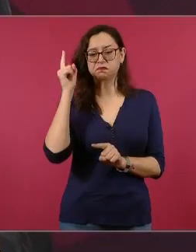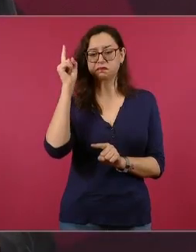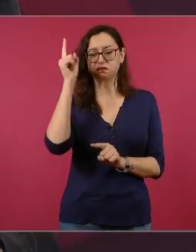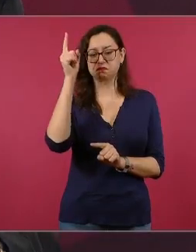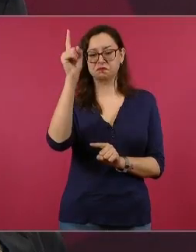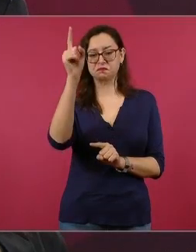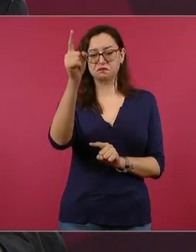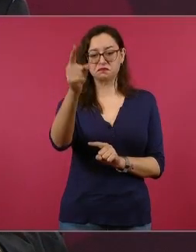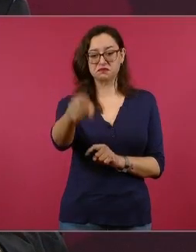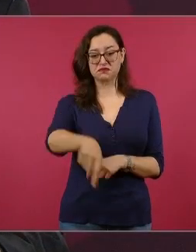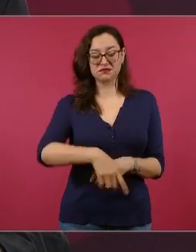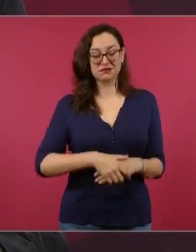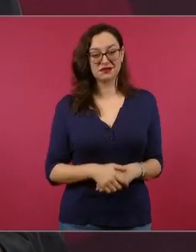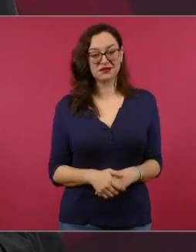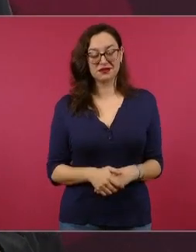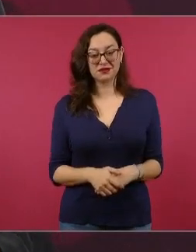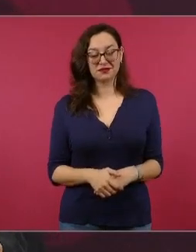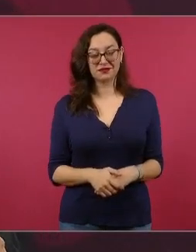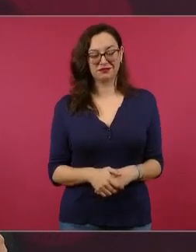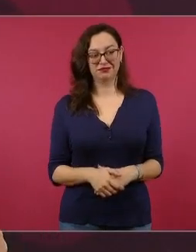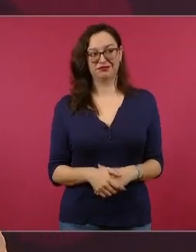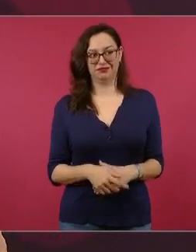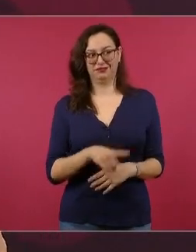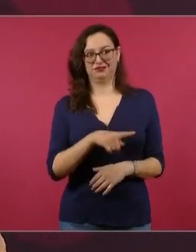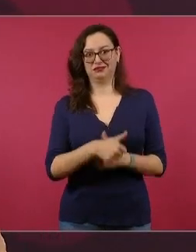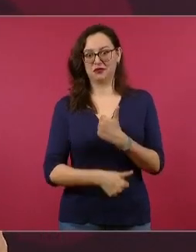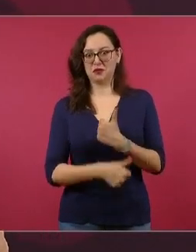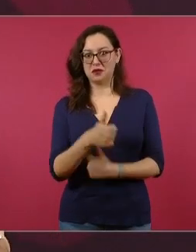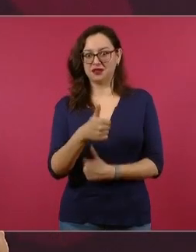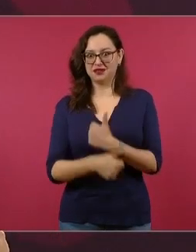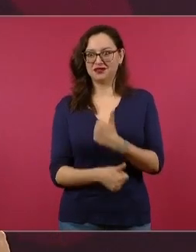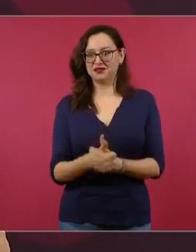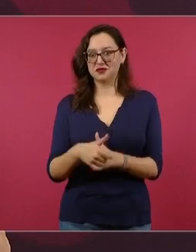a Mariano Rivera